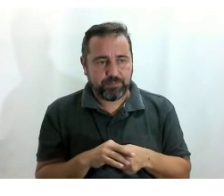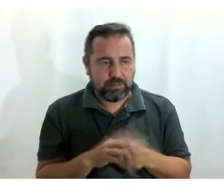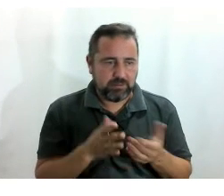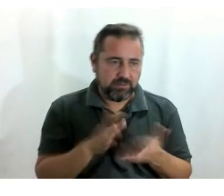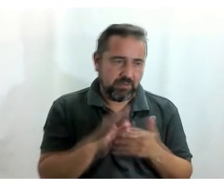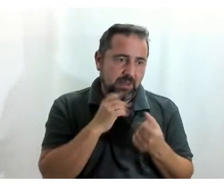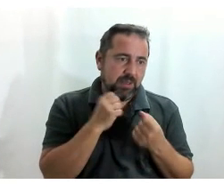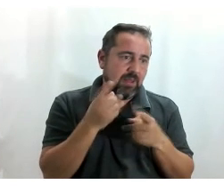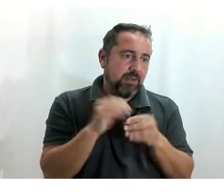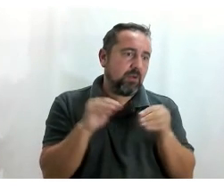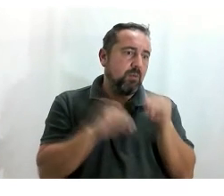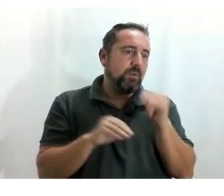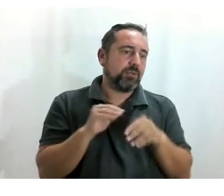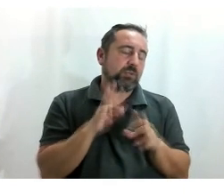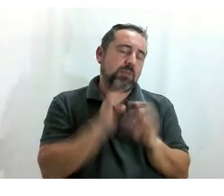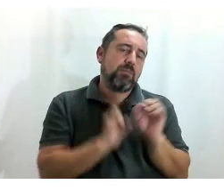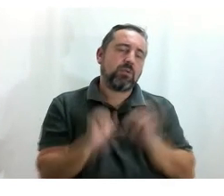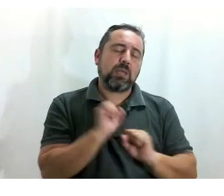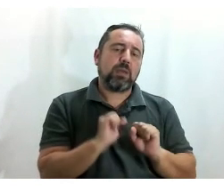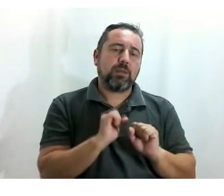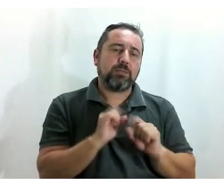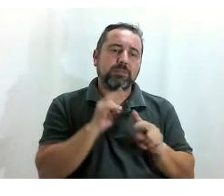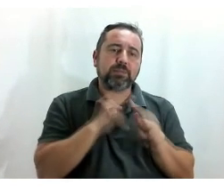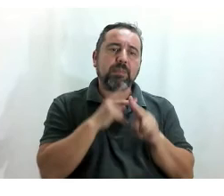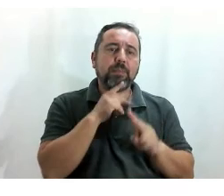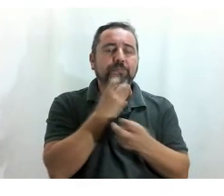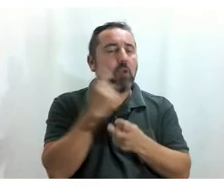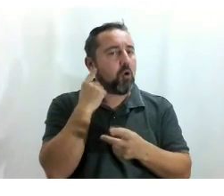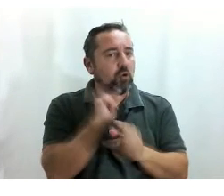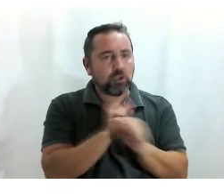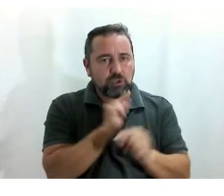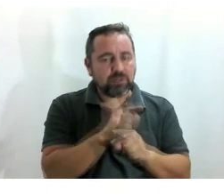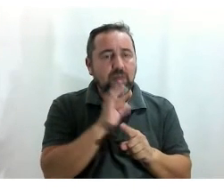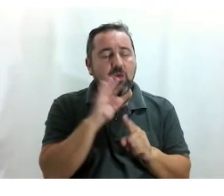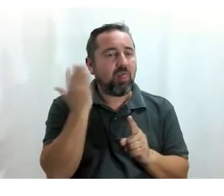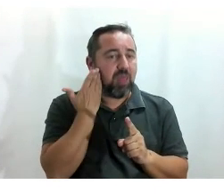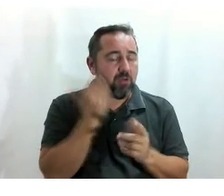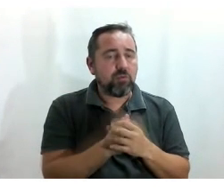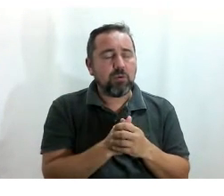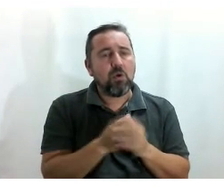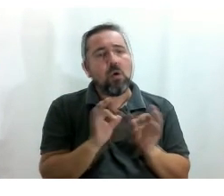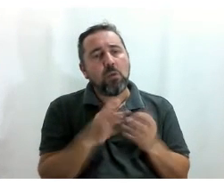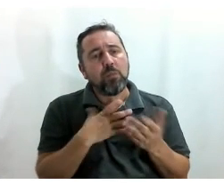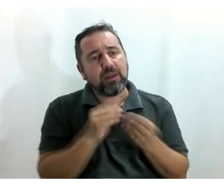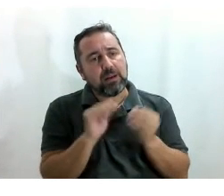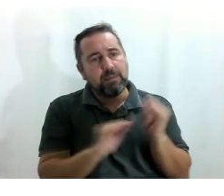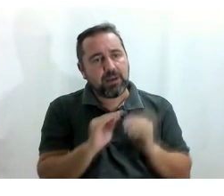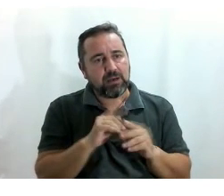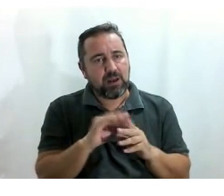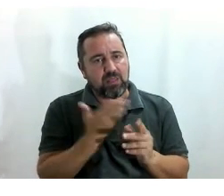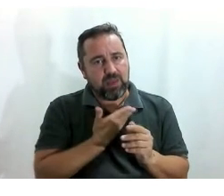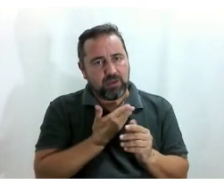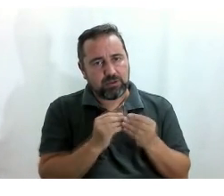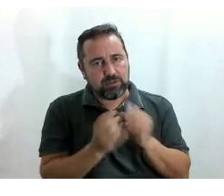proporcionar una serie de compuestos que protejan frente a la ototoxicidad o al daño, o bien que reparen el daño que se